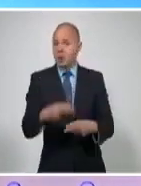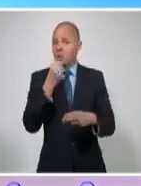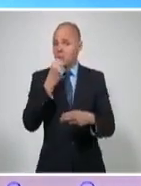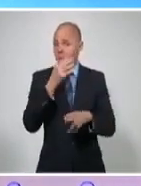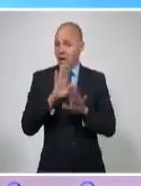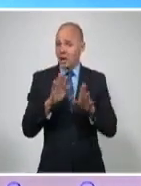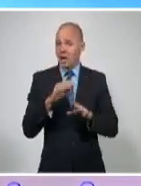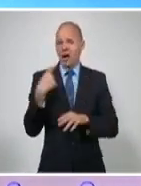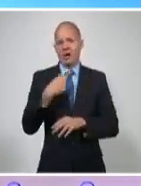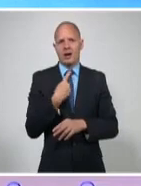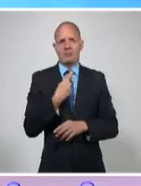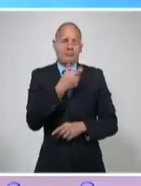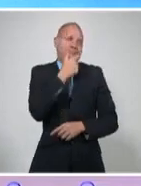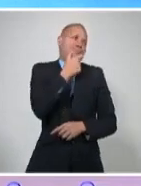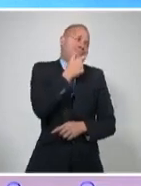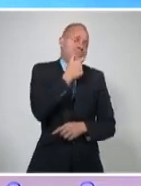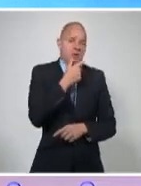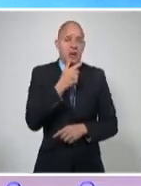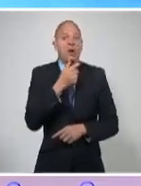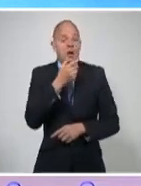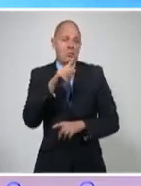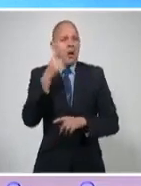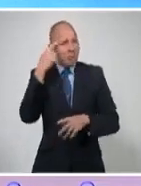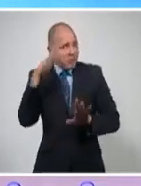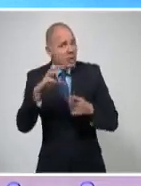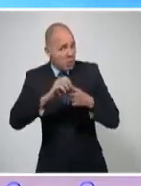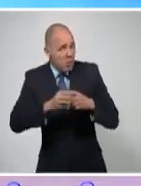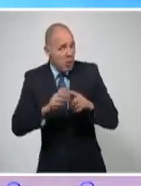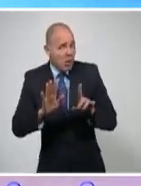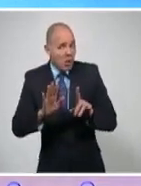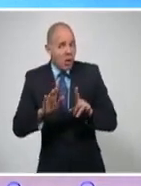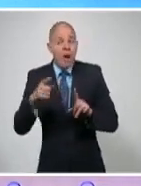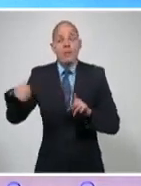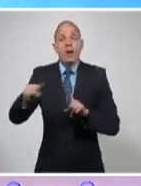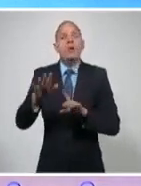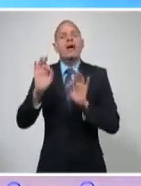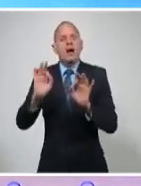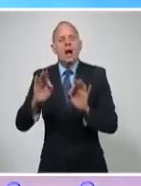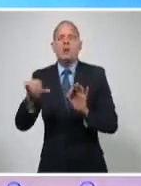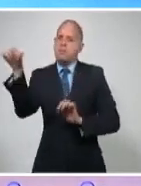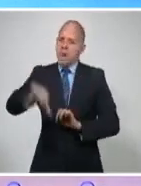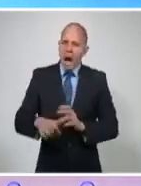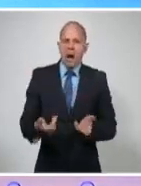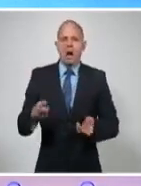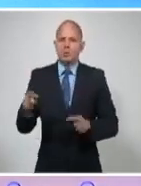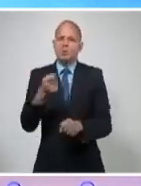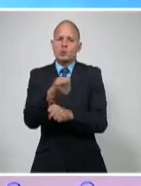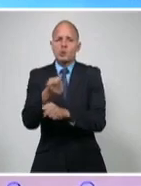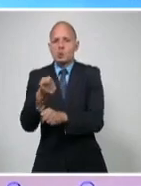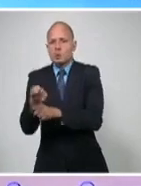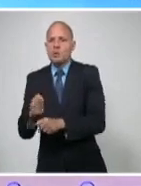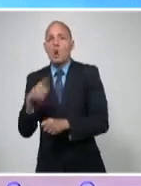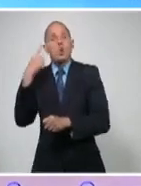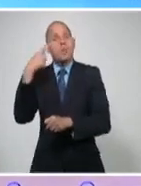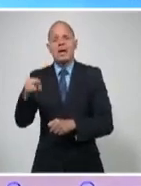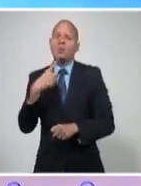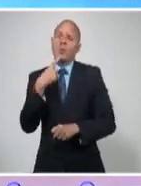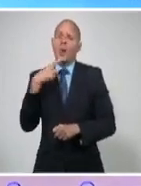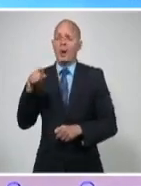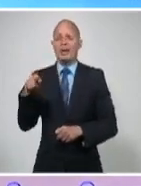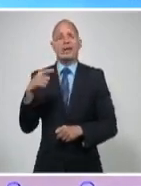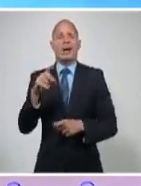la organización que pretenden articular y sus propósitos, todo eso está definido muy claramente en manuales del Estado Mayor